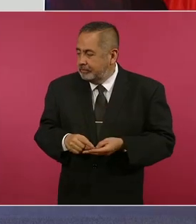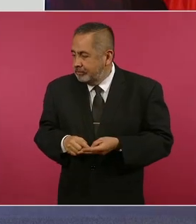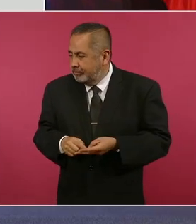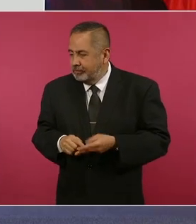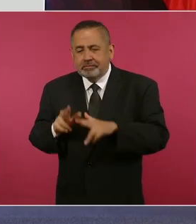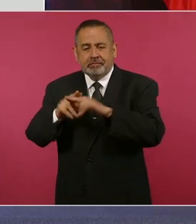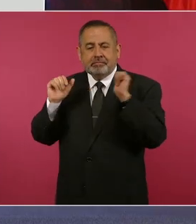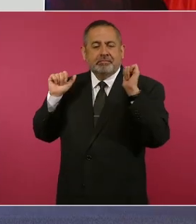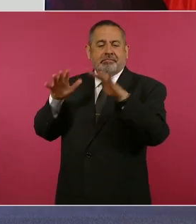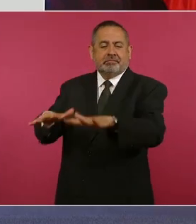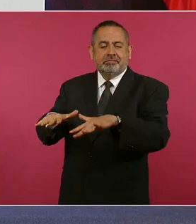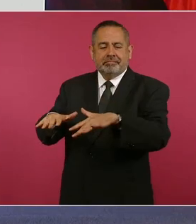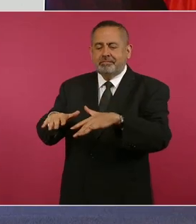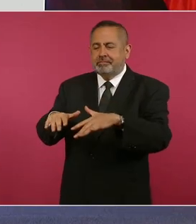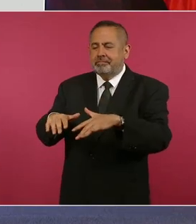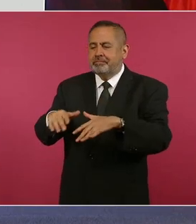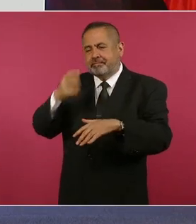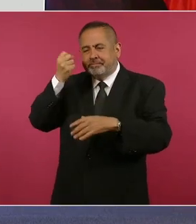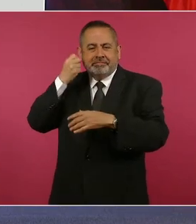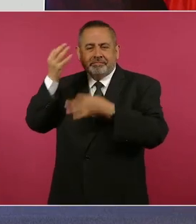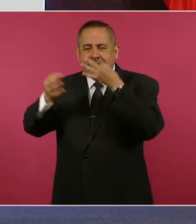a las mañaneras por la pandemia.